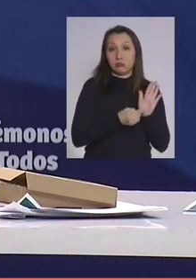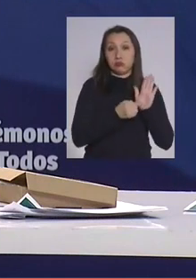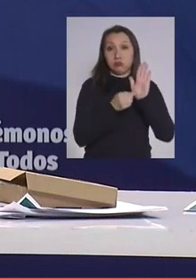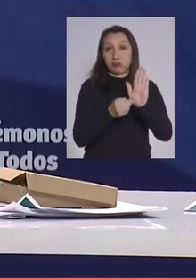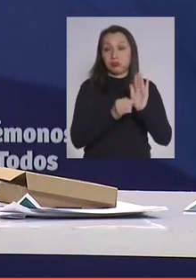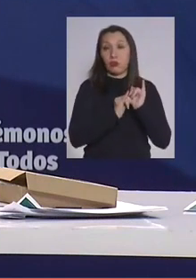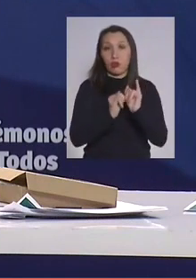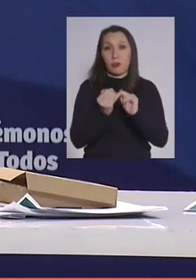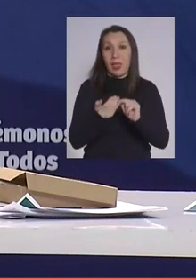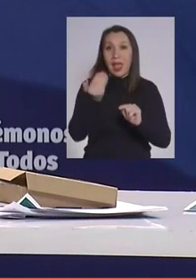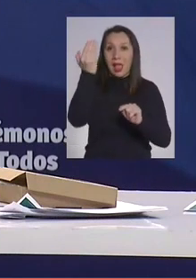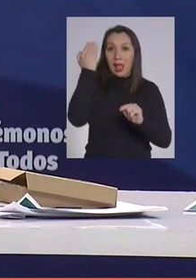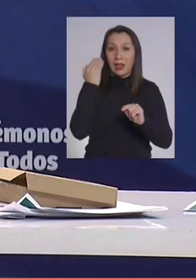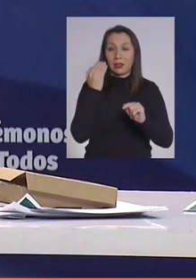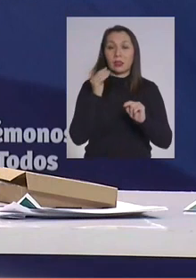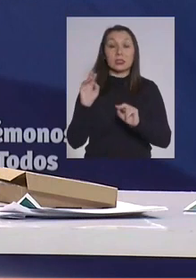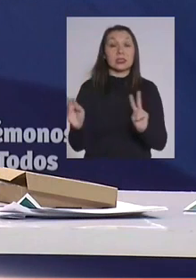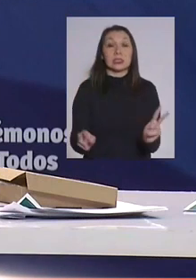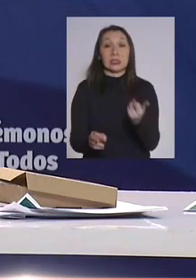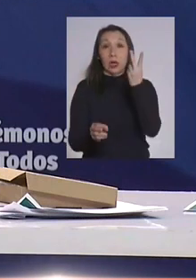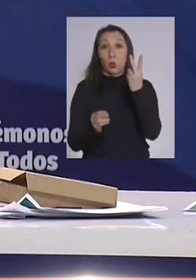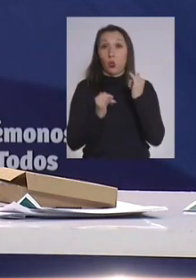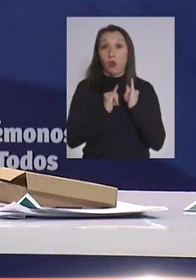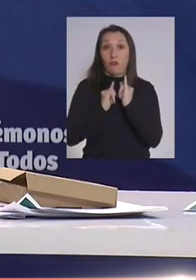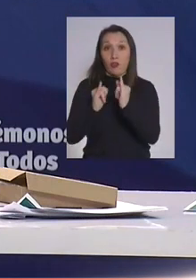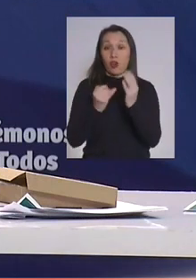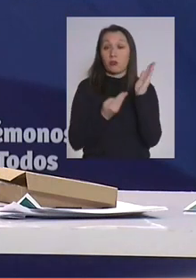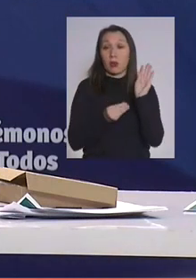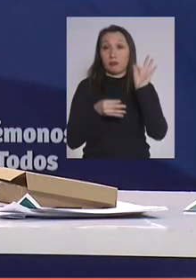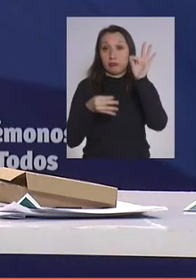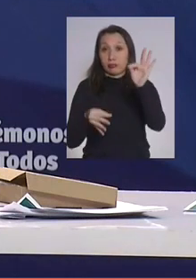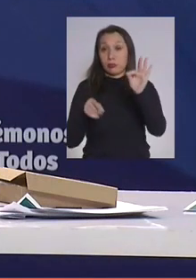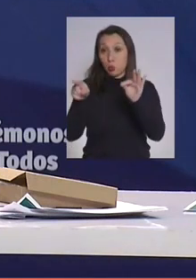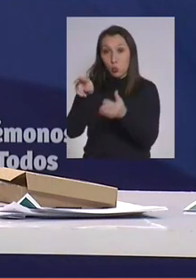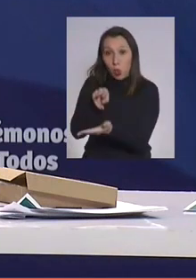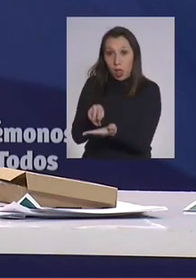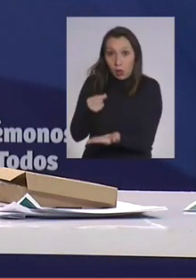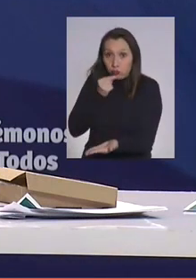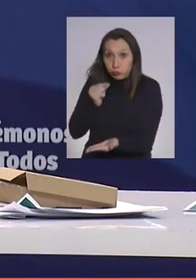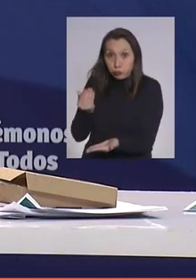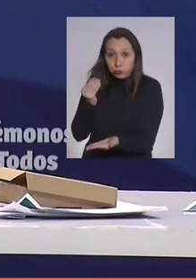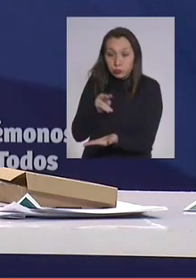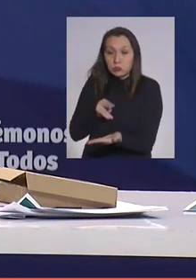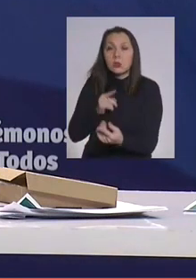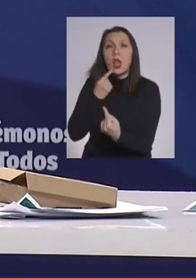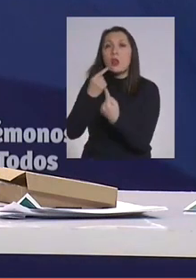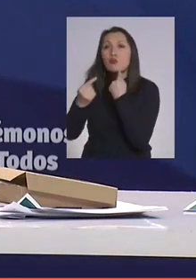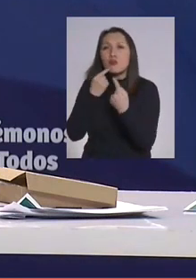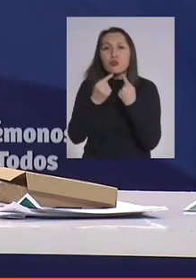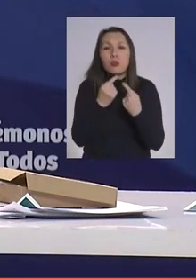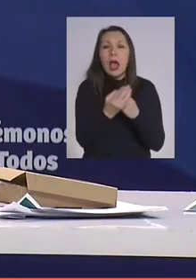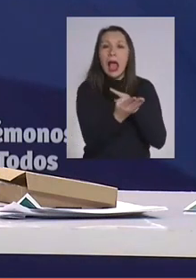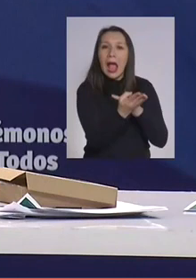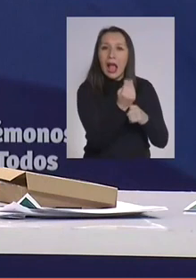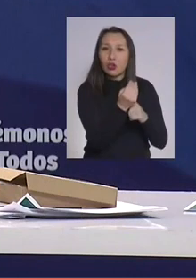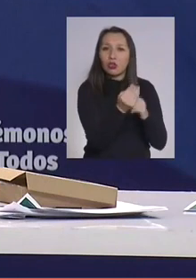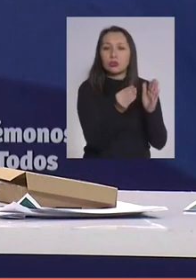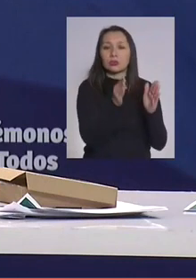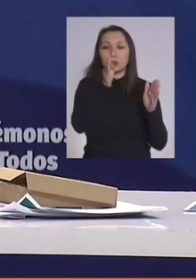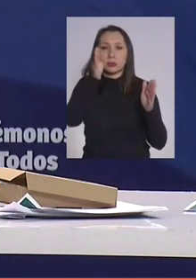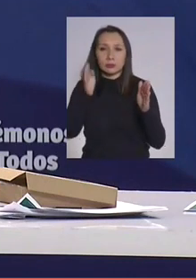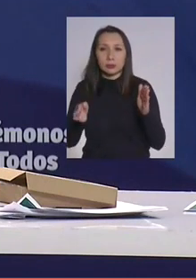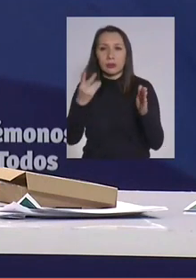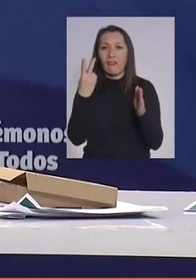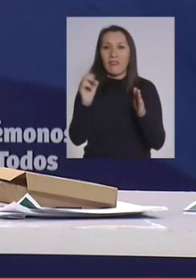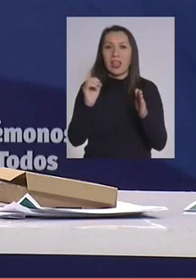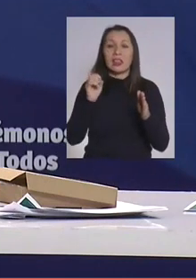anterior en el segundo reporte de resultados que usted acaba de leer la encuesta se aplica entre el 14 y el 20